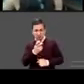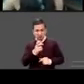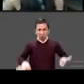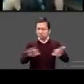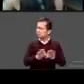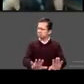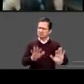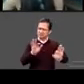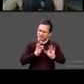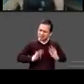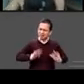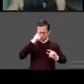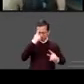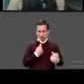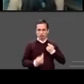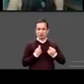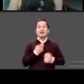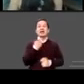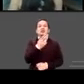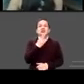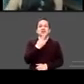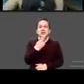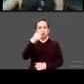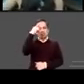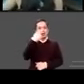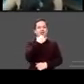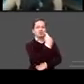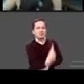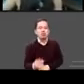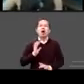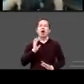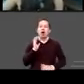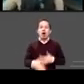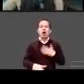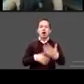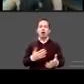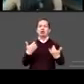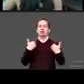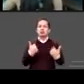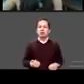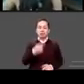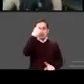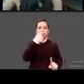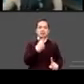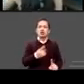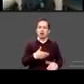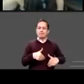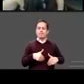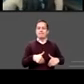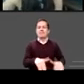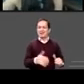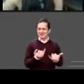fortalecer la autonomía progresiva. Cuando entendemos cómo podemos como papás ir acompañando su desarrollo para que